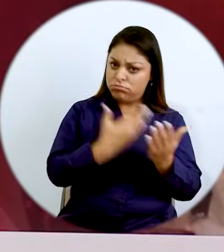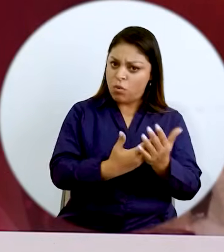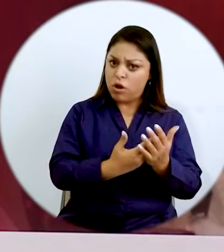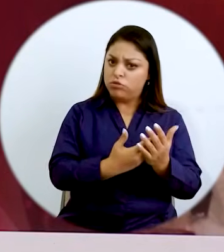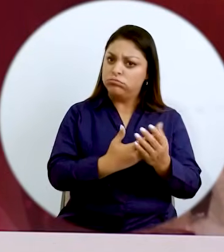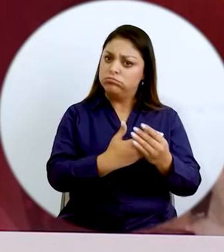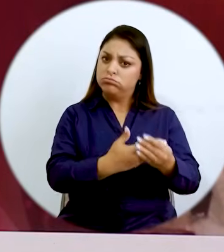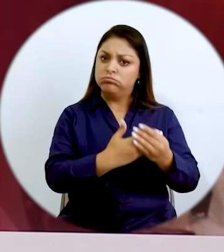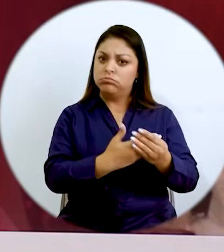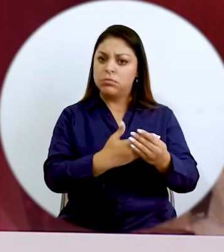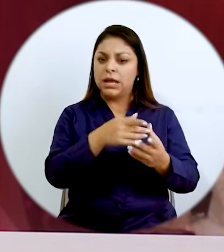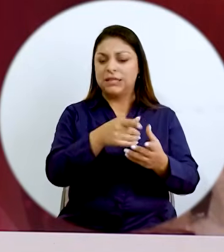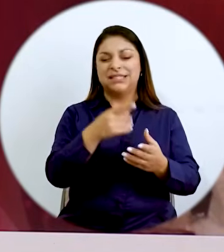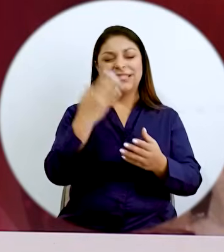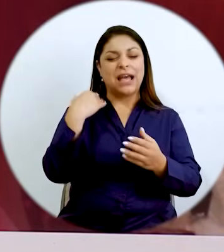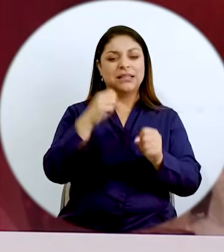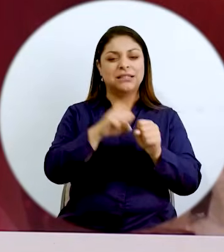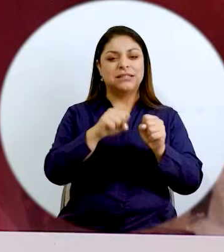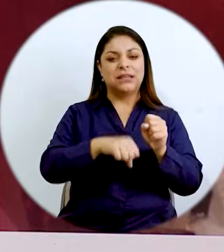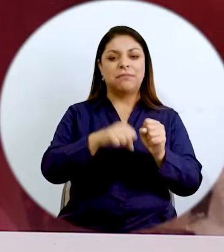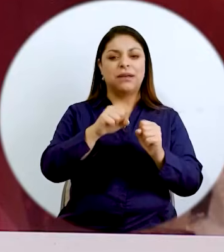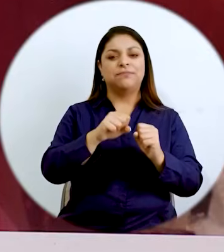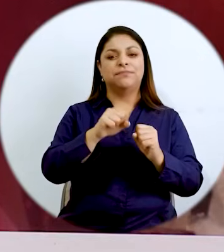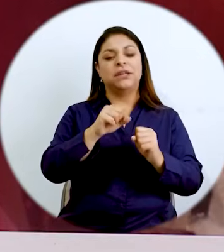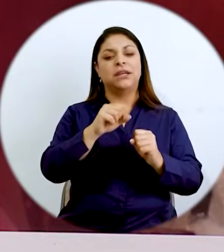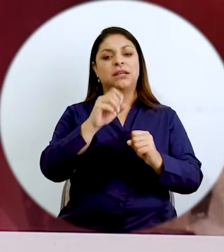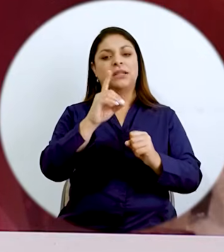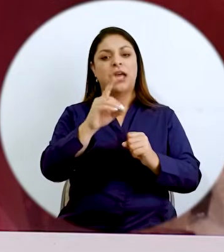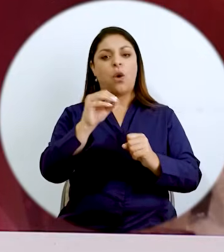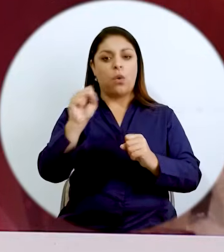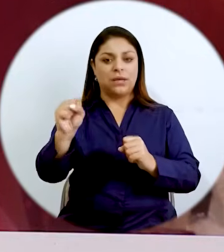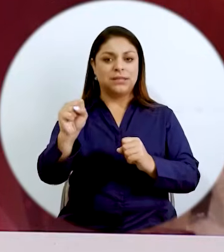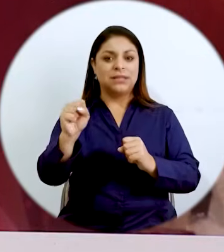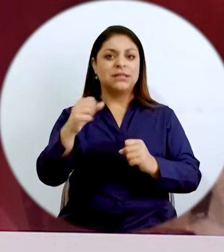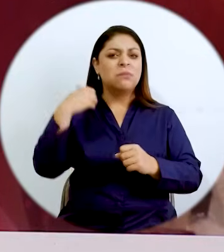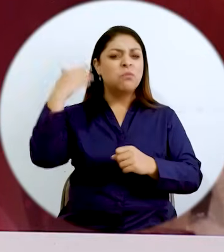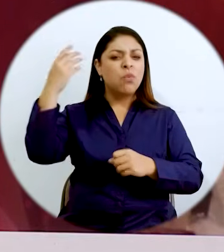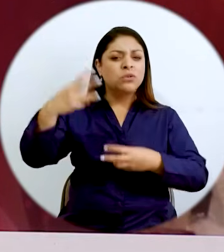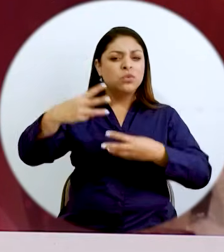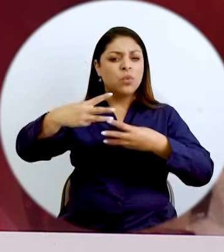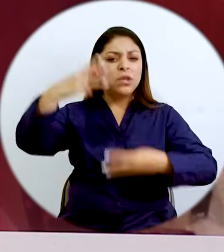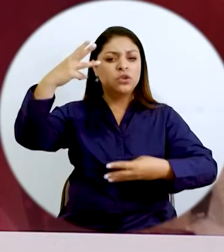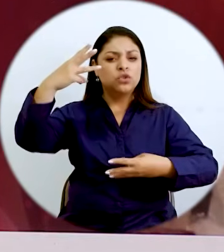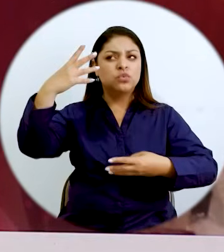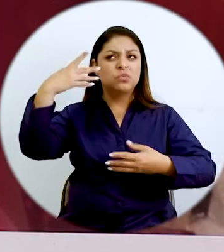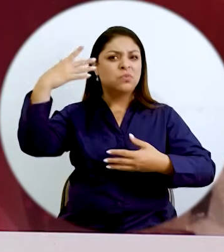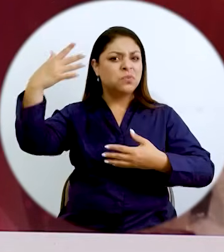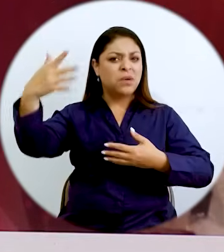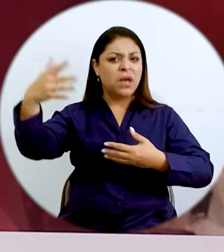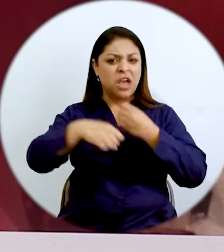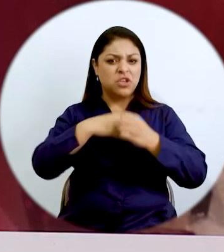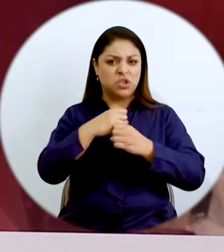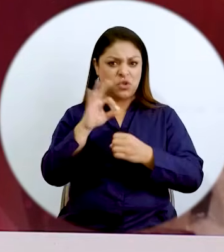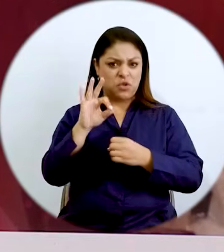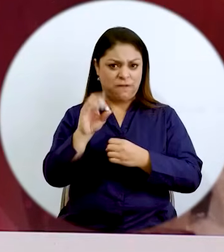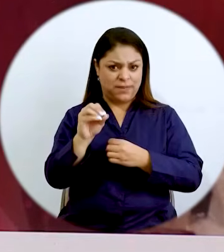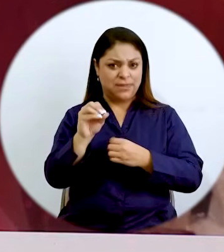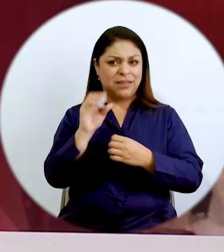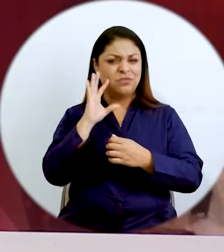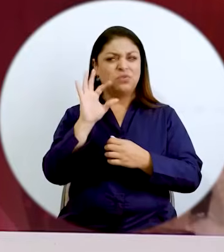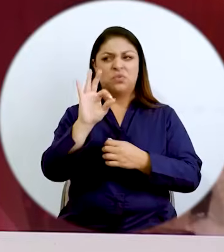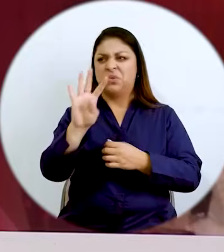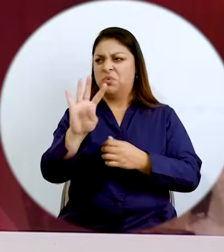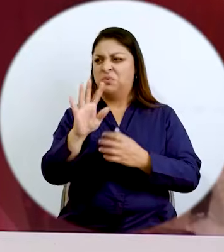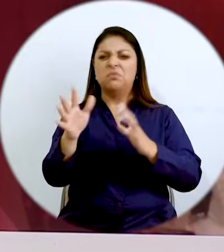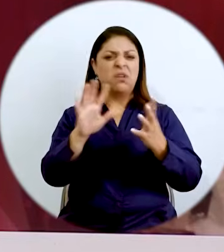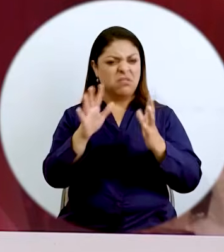en este sistema de OS, creo que la migración a Windows vino en los años 90, empezando, ¿verdad? Por ahí, 94,